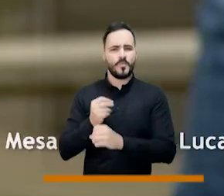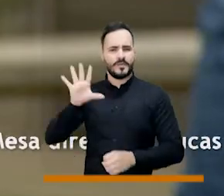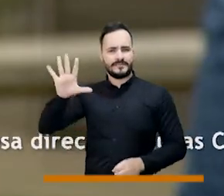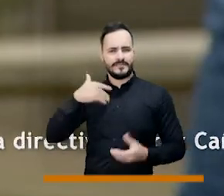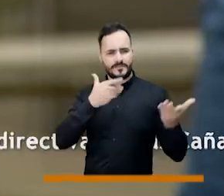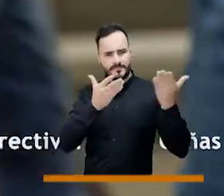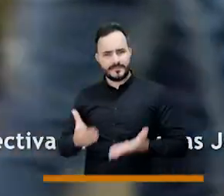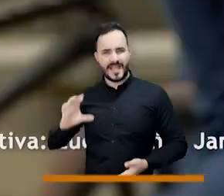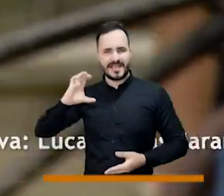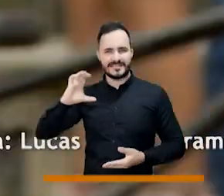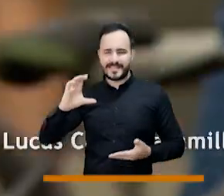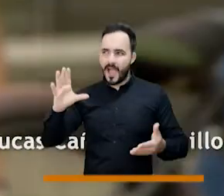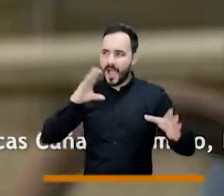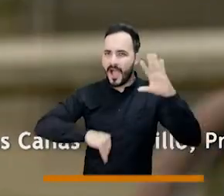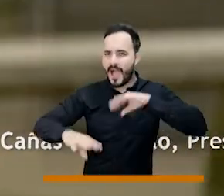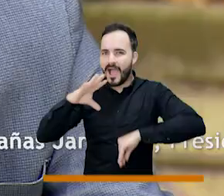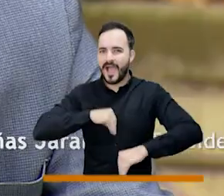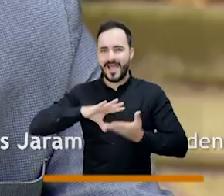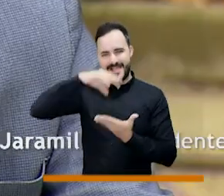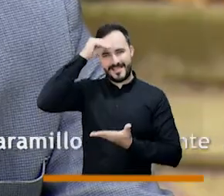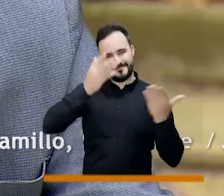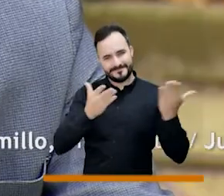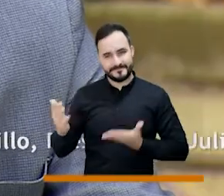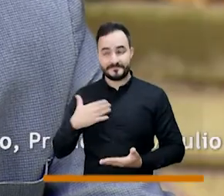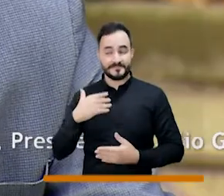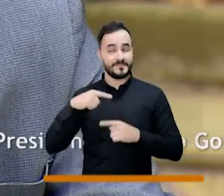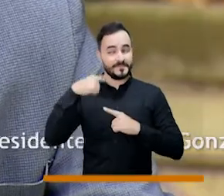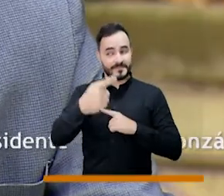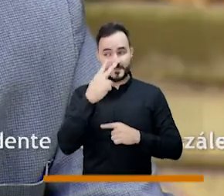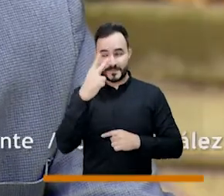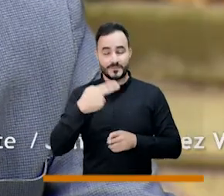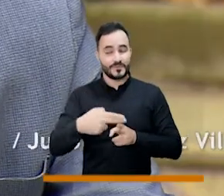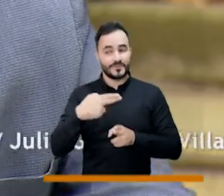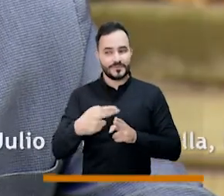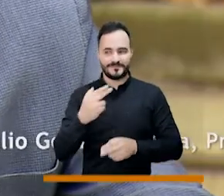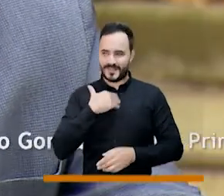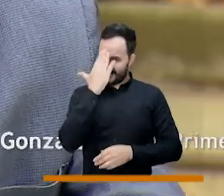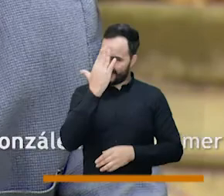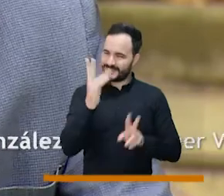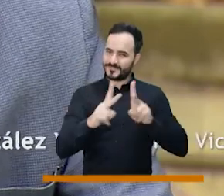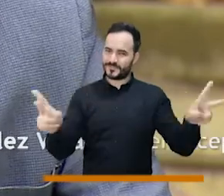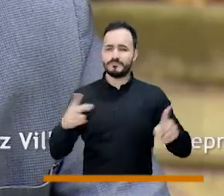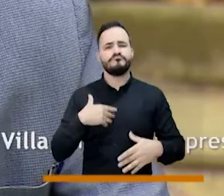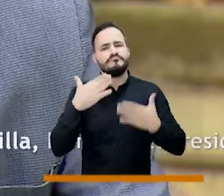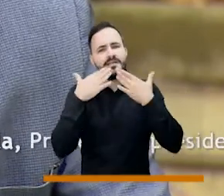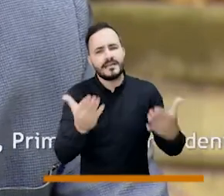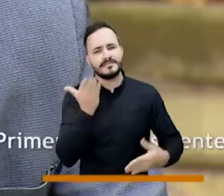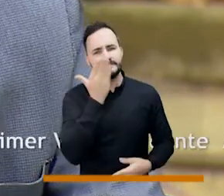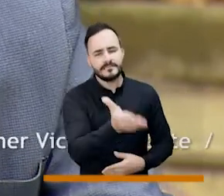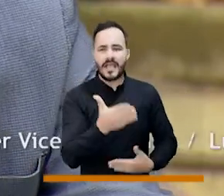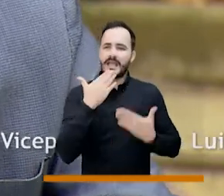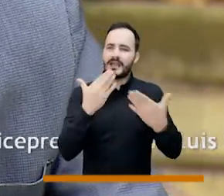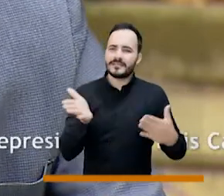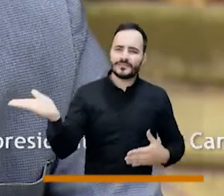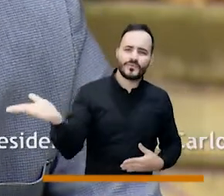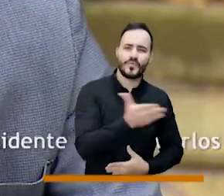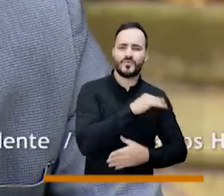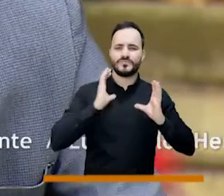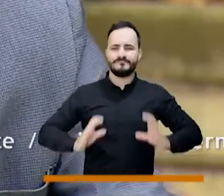la Comuna 5 Castilla. Un abrazo para usted y nos vemos en un próximo De Frente. Catherine, muchas gracias, y a toda la ciudadanía